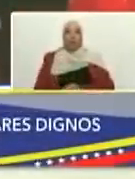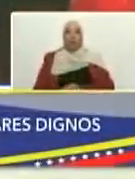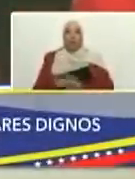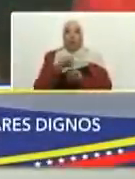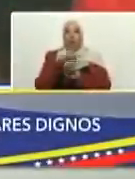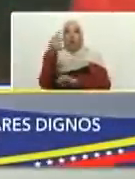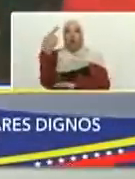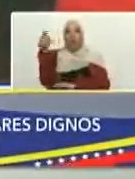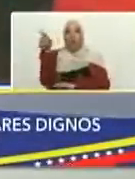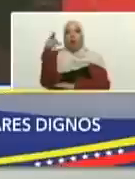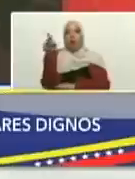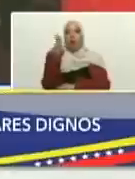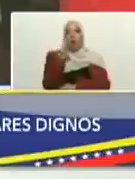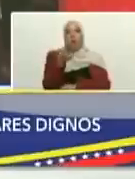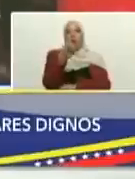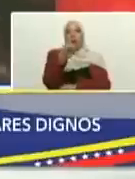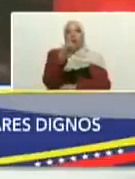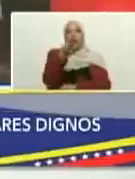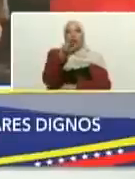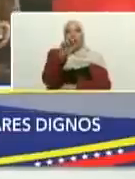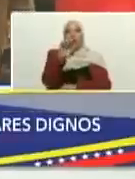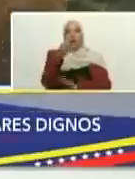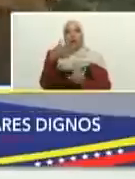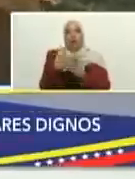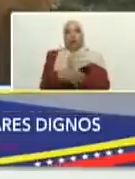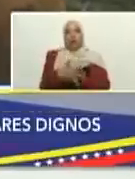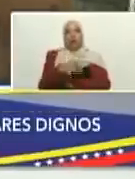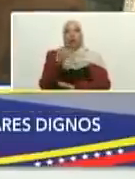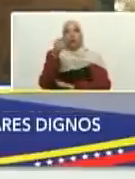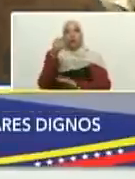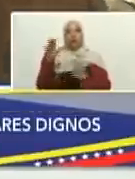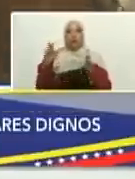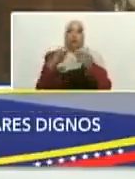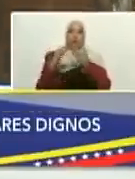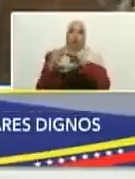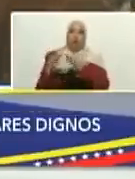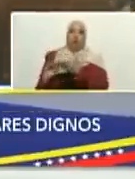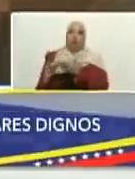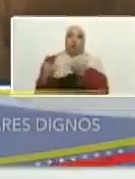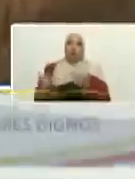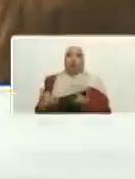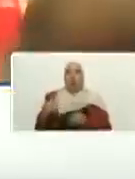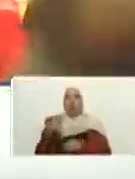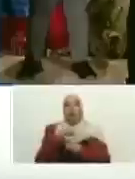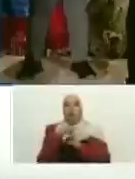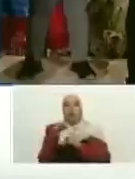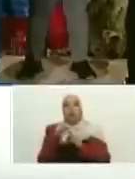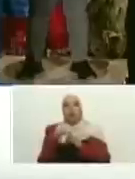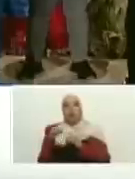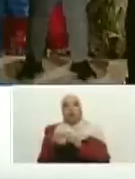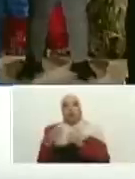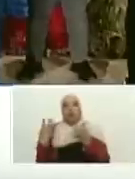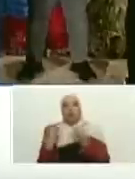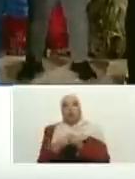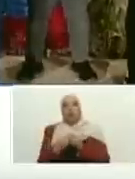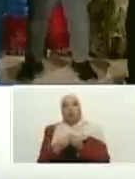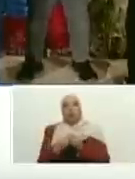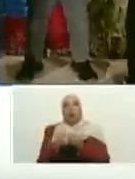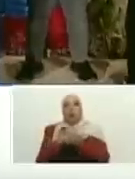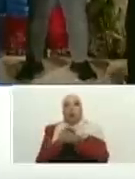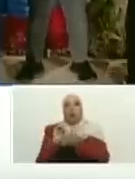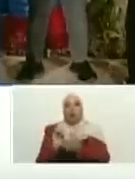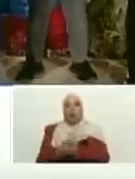Parroquia Unare, en el sector Paratepuy, allá en el municipio Caronía. Ya está el